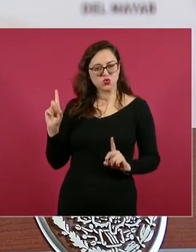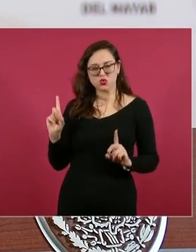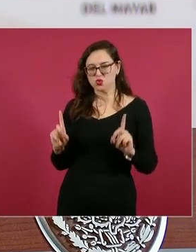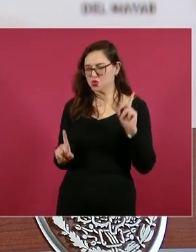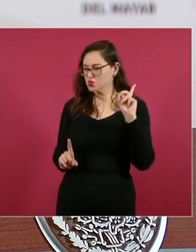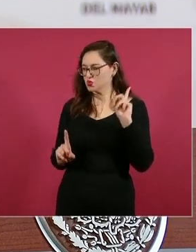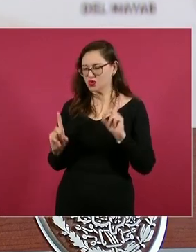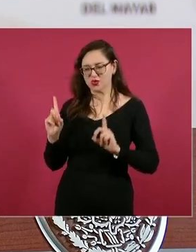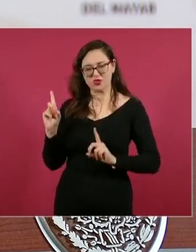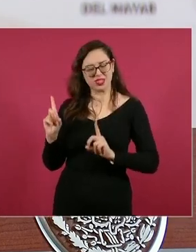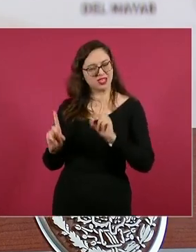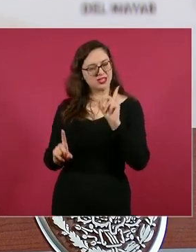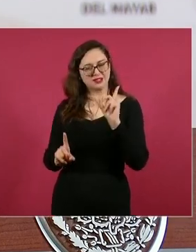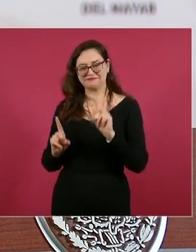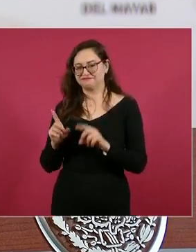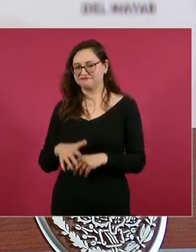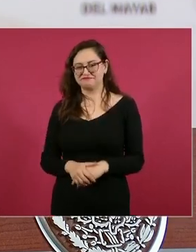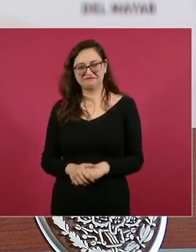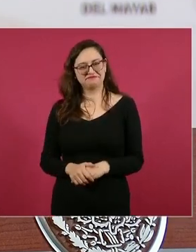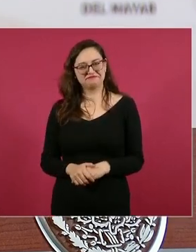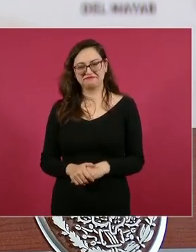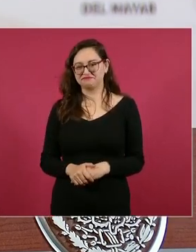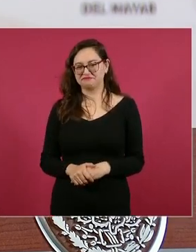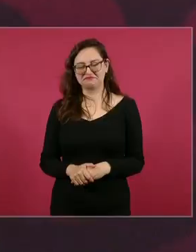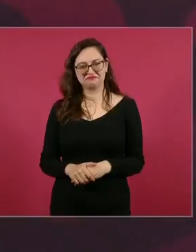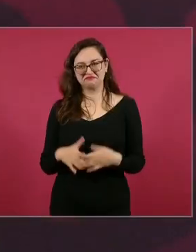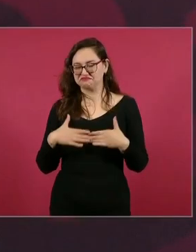este porque hacen